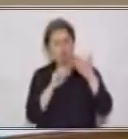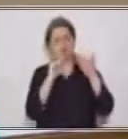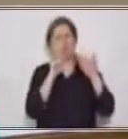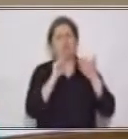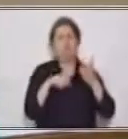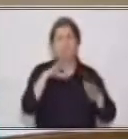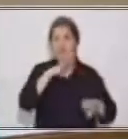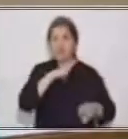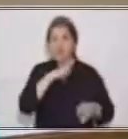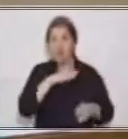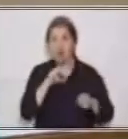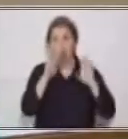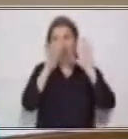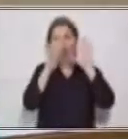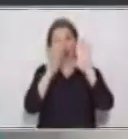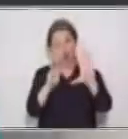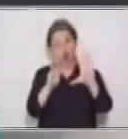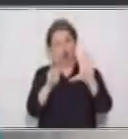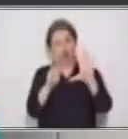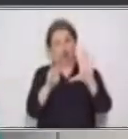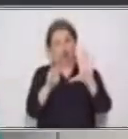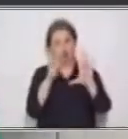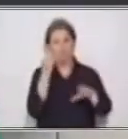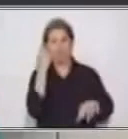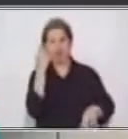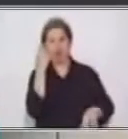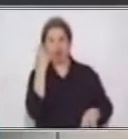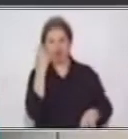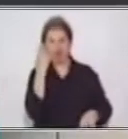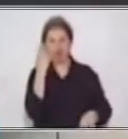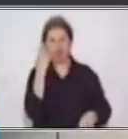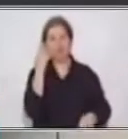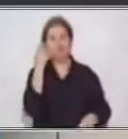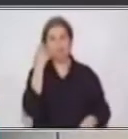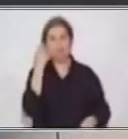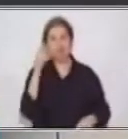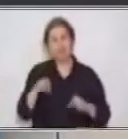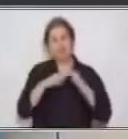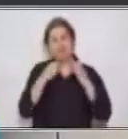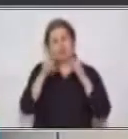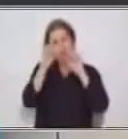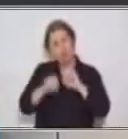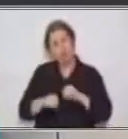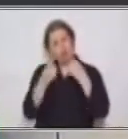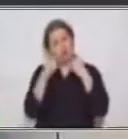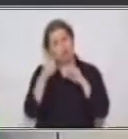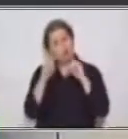Y tengo 8 que todavía me faltan. ¿Qué puedo hacer con esos 8?